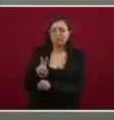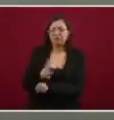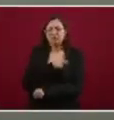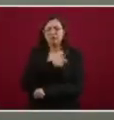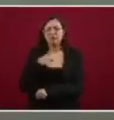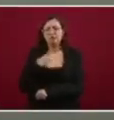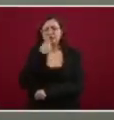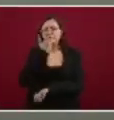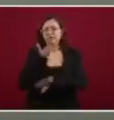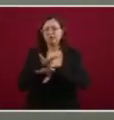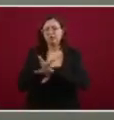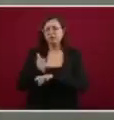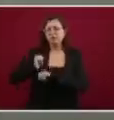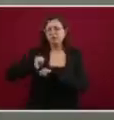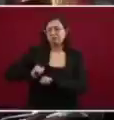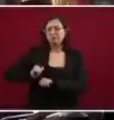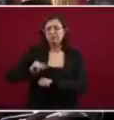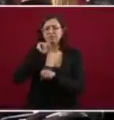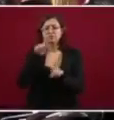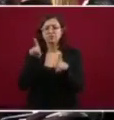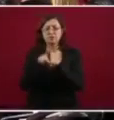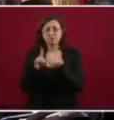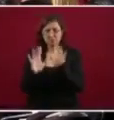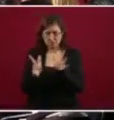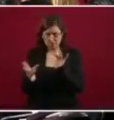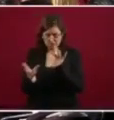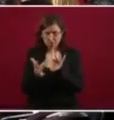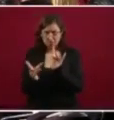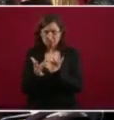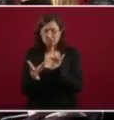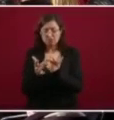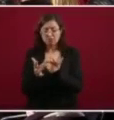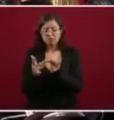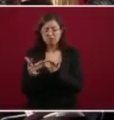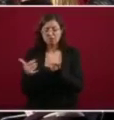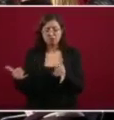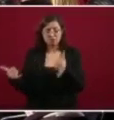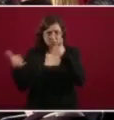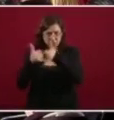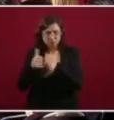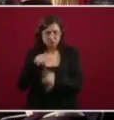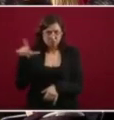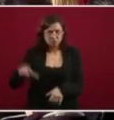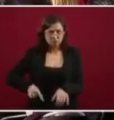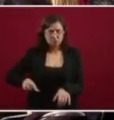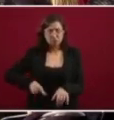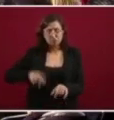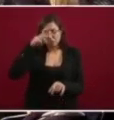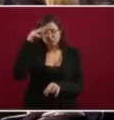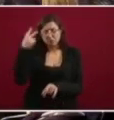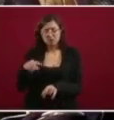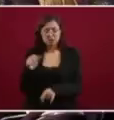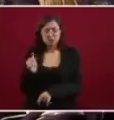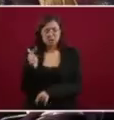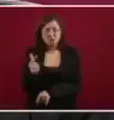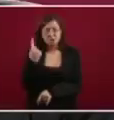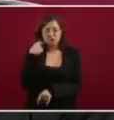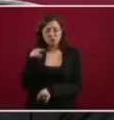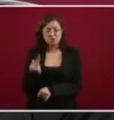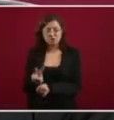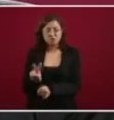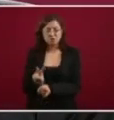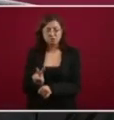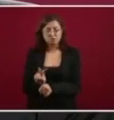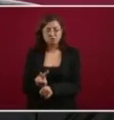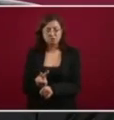autoridades estadounidenses se comunicaron con usted, con el gobierno mexicano para estar al tanto de lo que